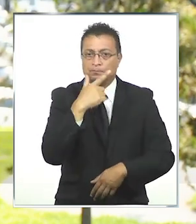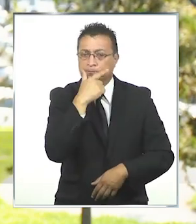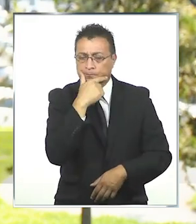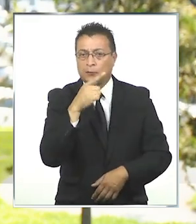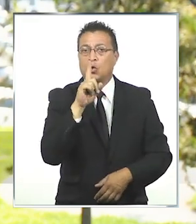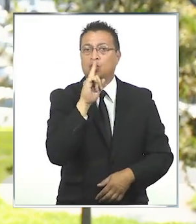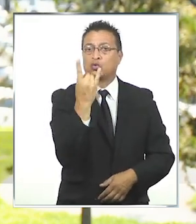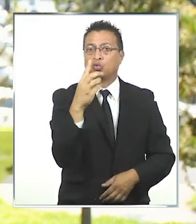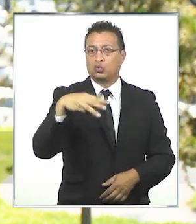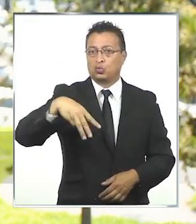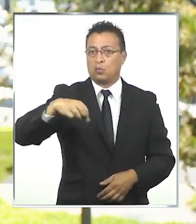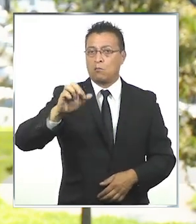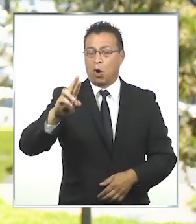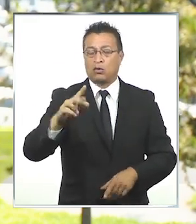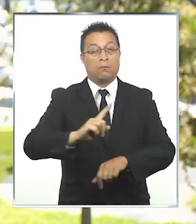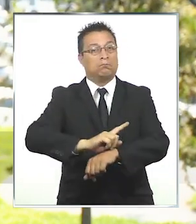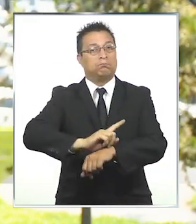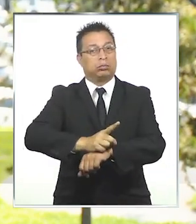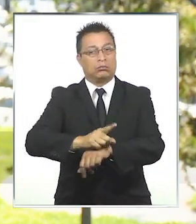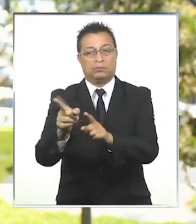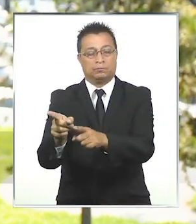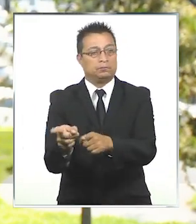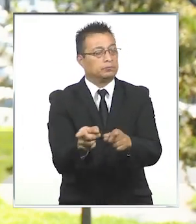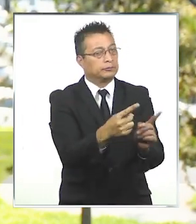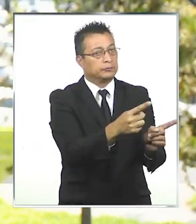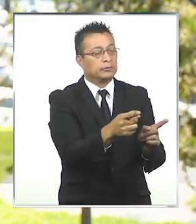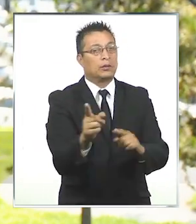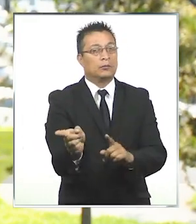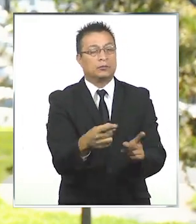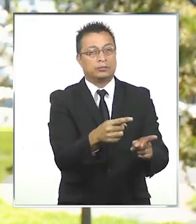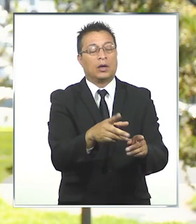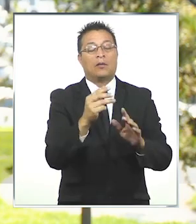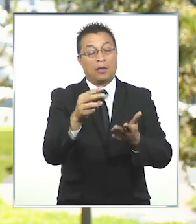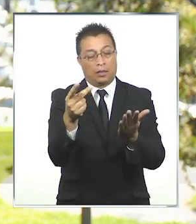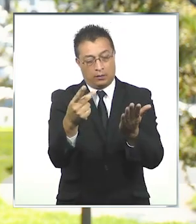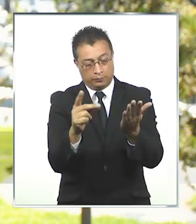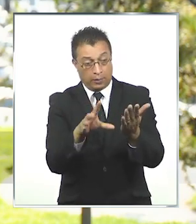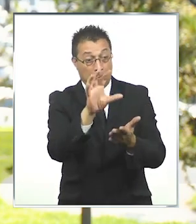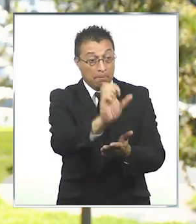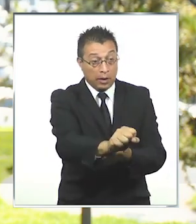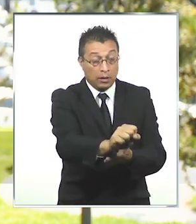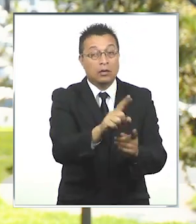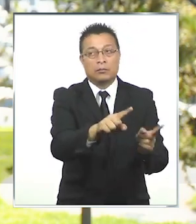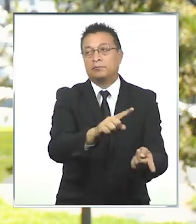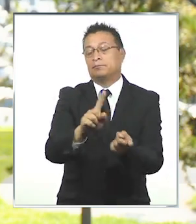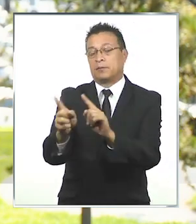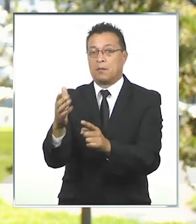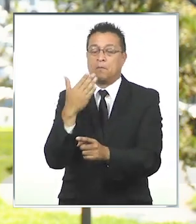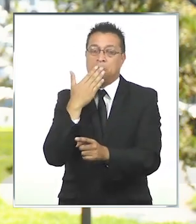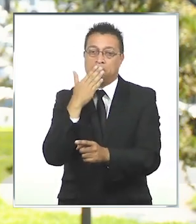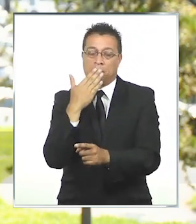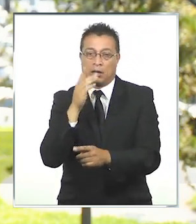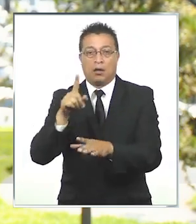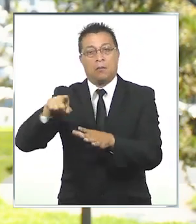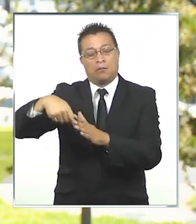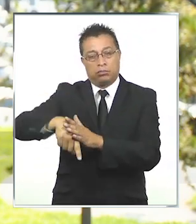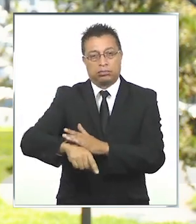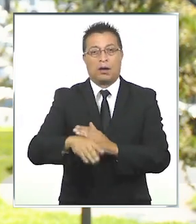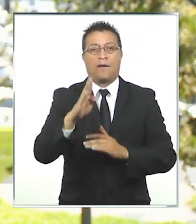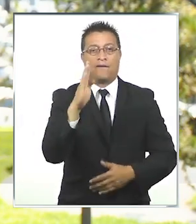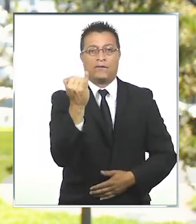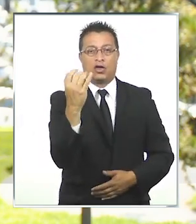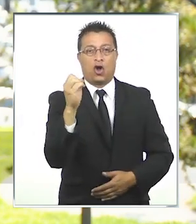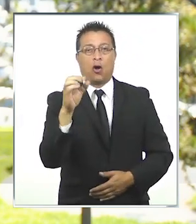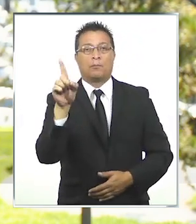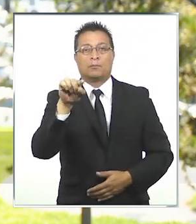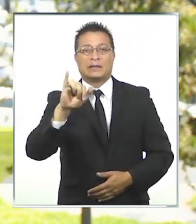una enfermedad con sospecha de tumor y se hace rápidamente el traspase desde quien hace el diagnóstico inicial a quien corresponde después